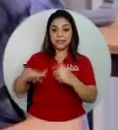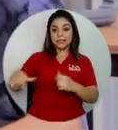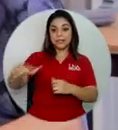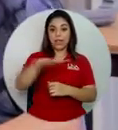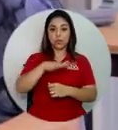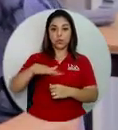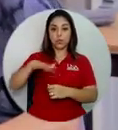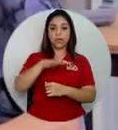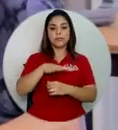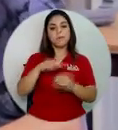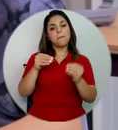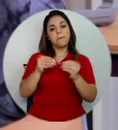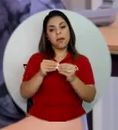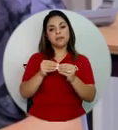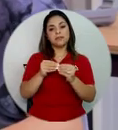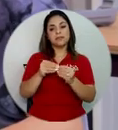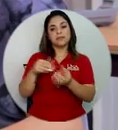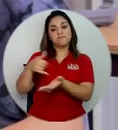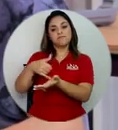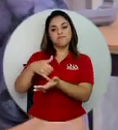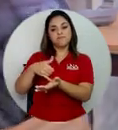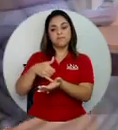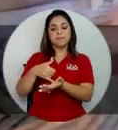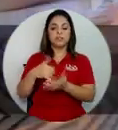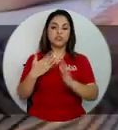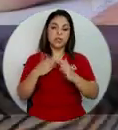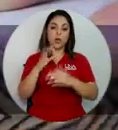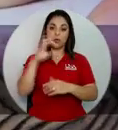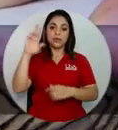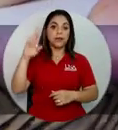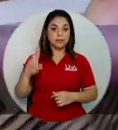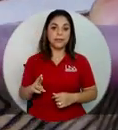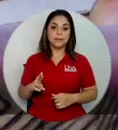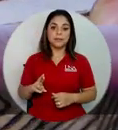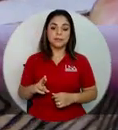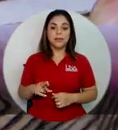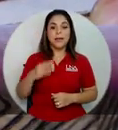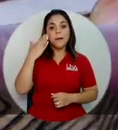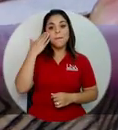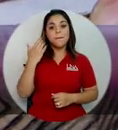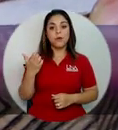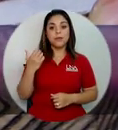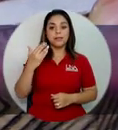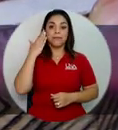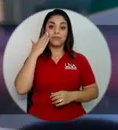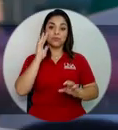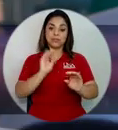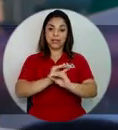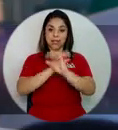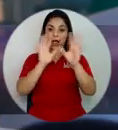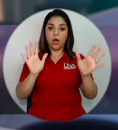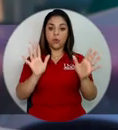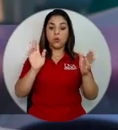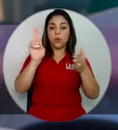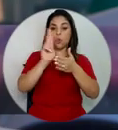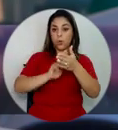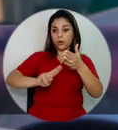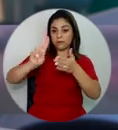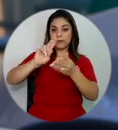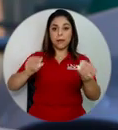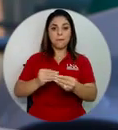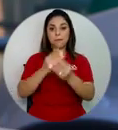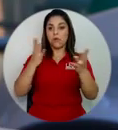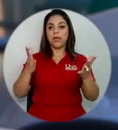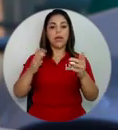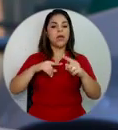los sectores más desfavorecidos de la sociedad costarricense, porque estamos claros que las universidades públicas